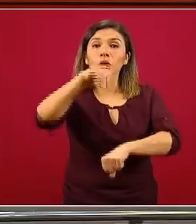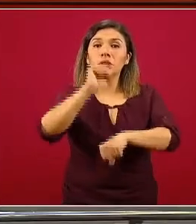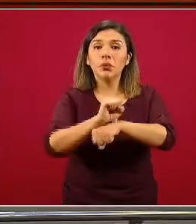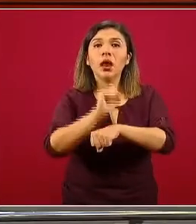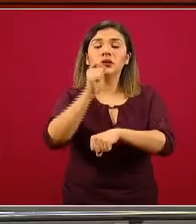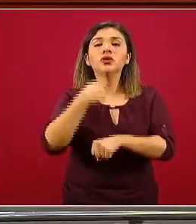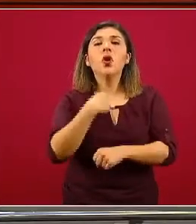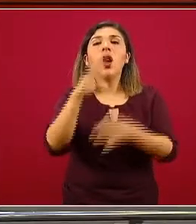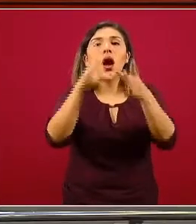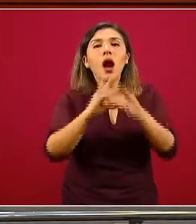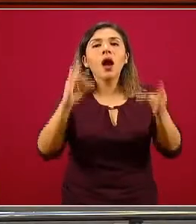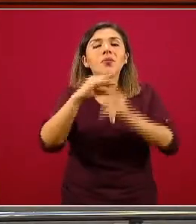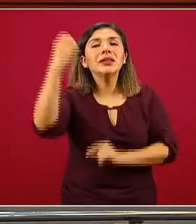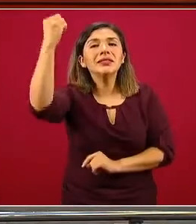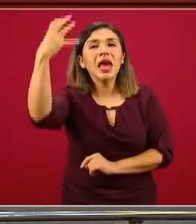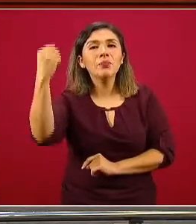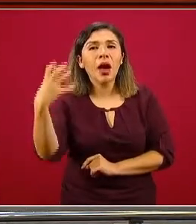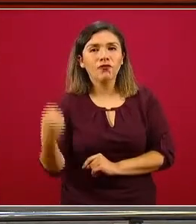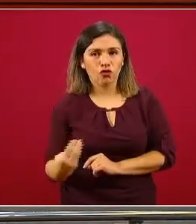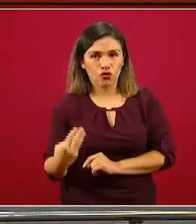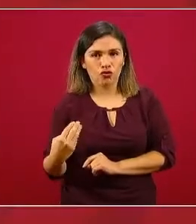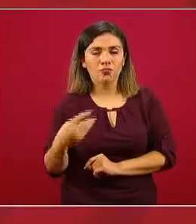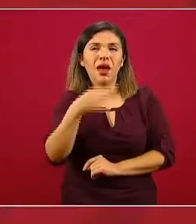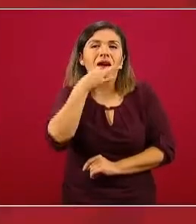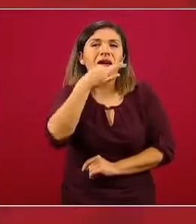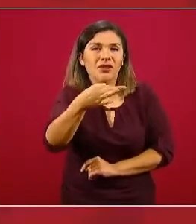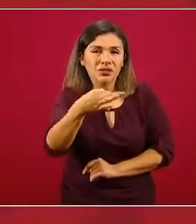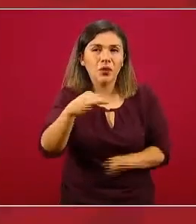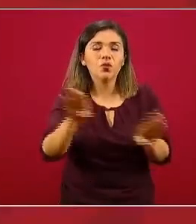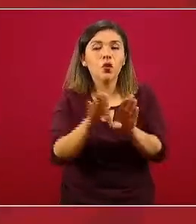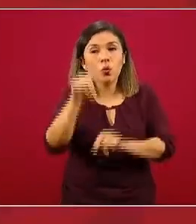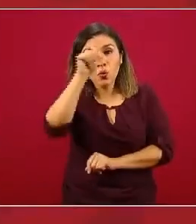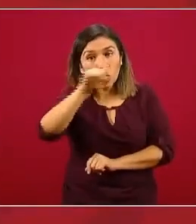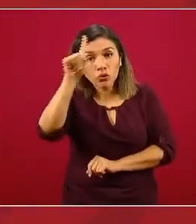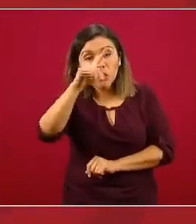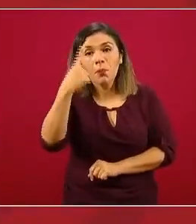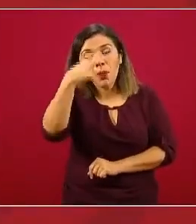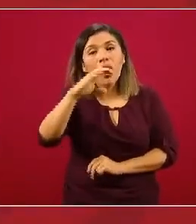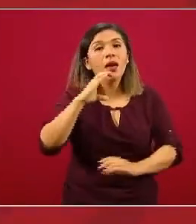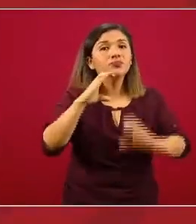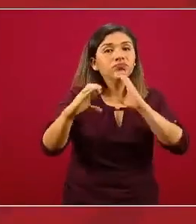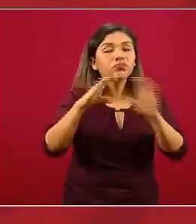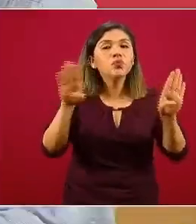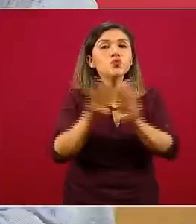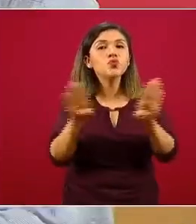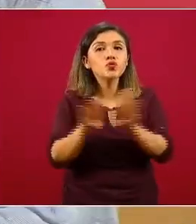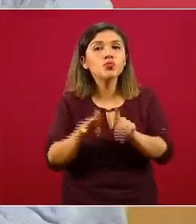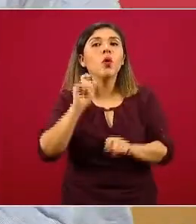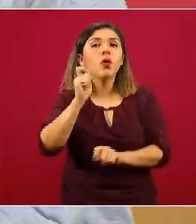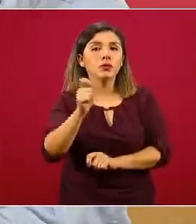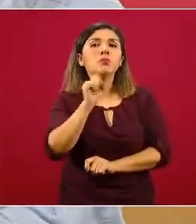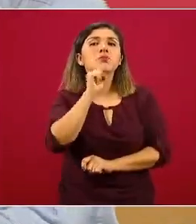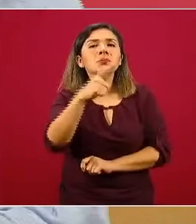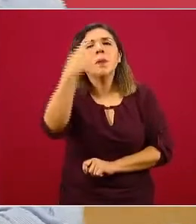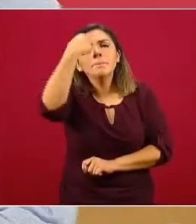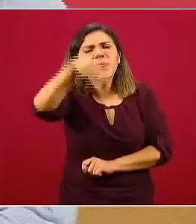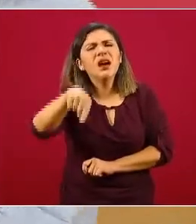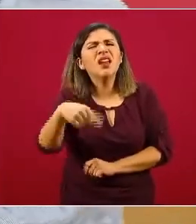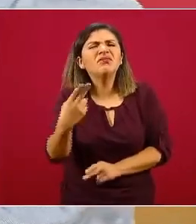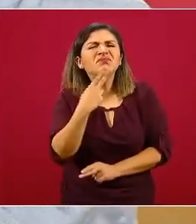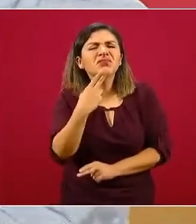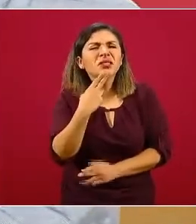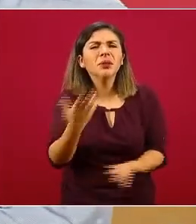del semáforo, y la orientación de la comunicación va a estar precisamente en el sentido de